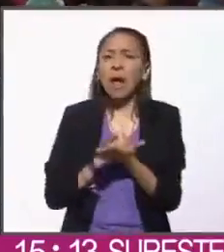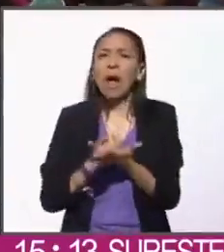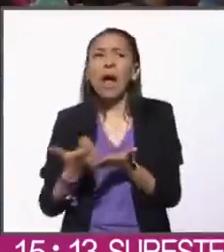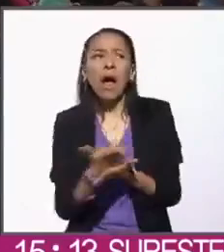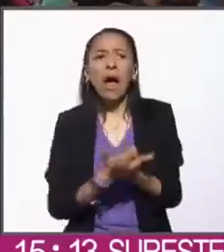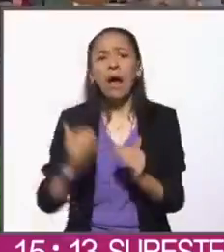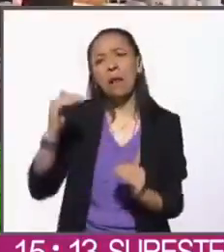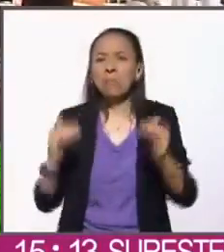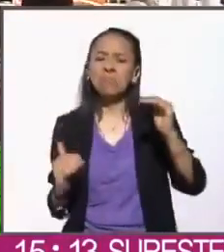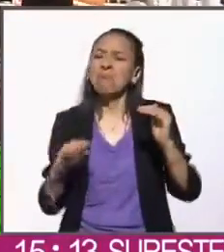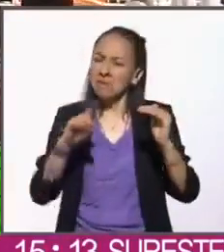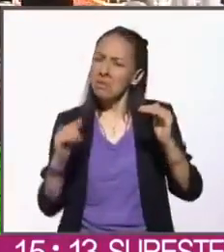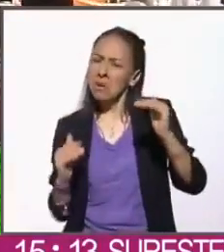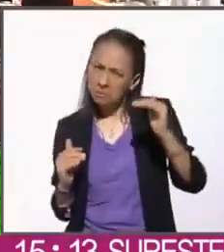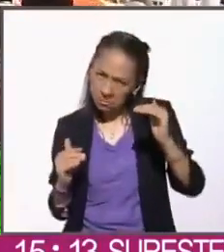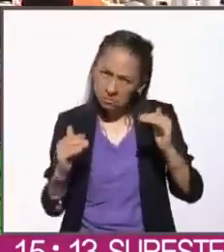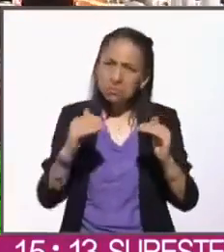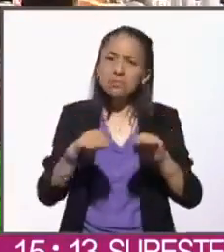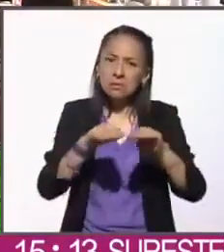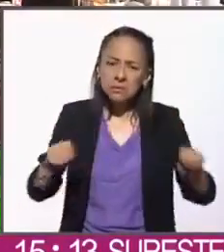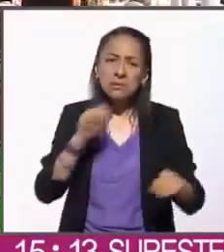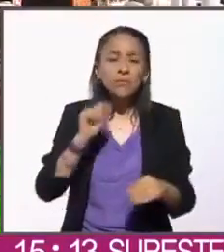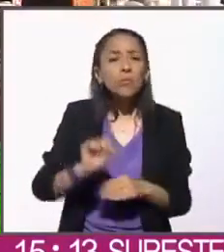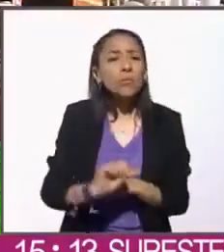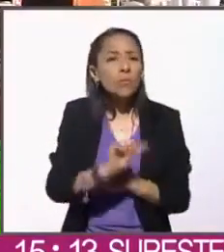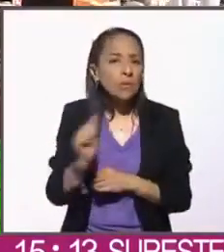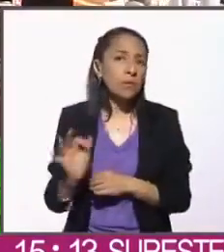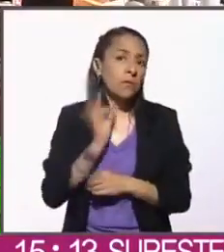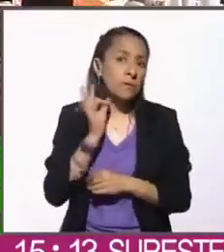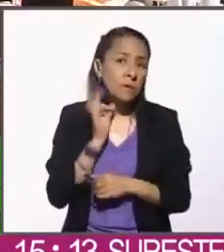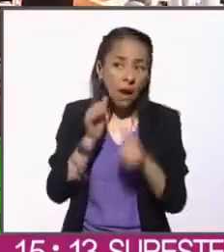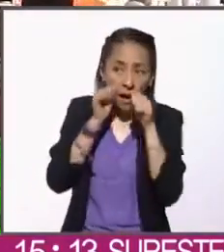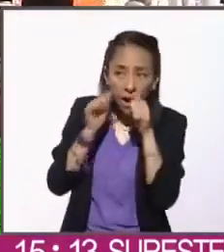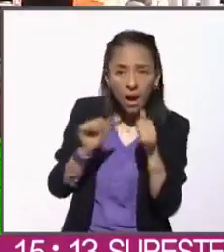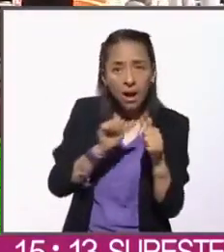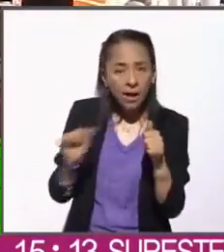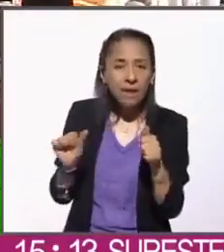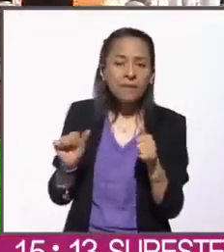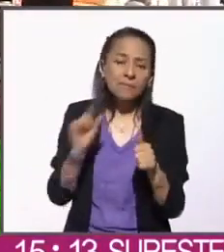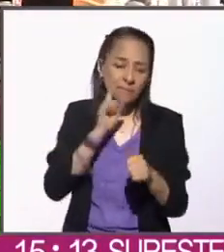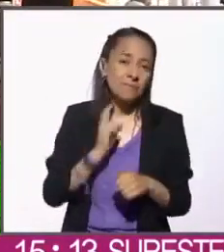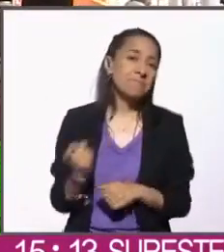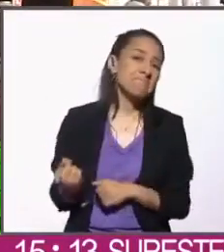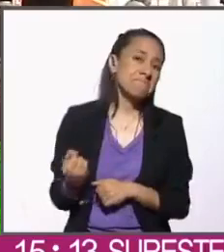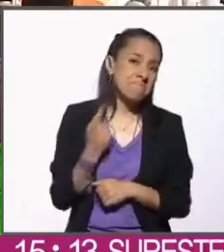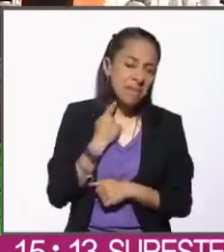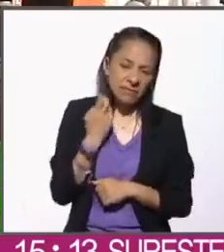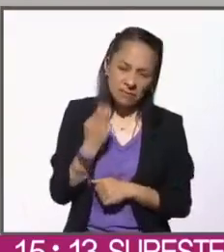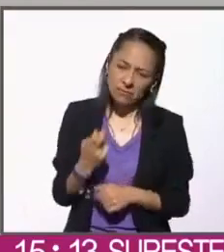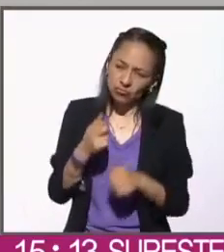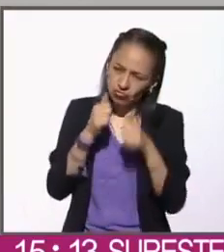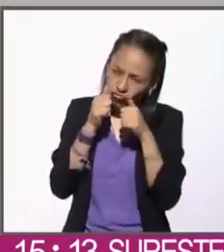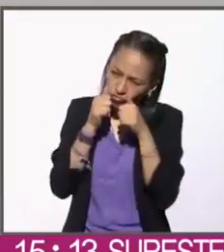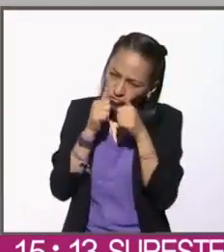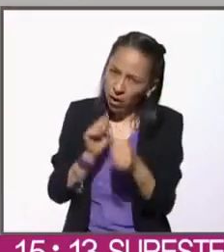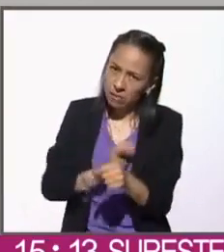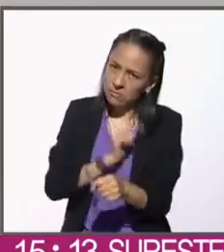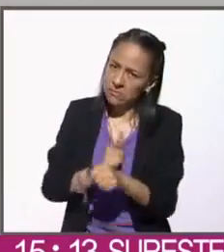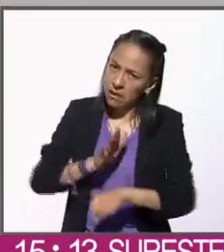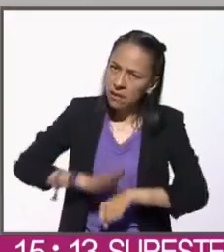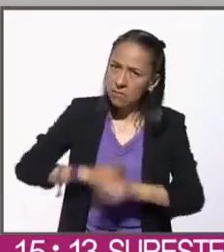el impulso a las fiscalías especializadas de atención a feminicidios. Estas fueron sus palabras. Vamos a